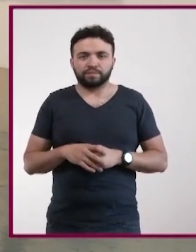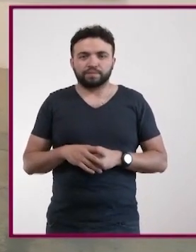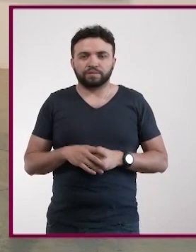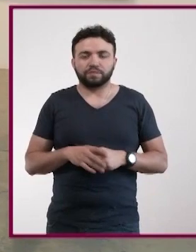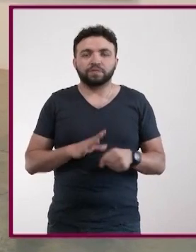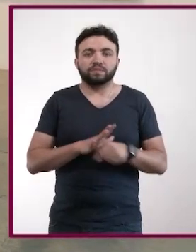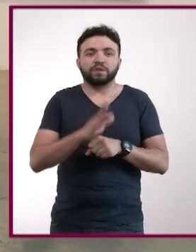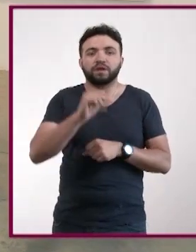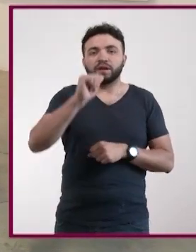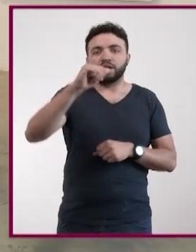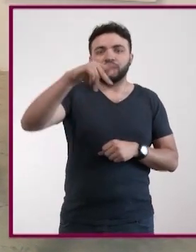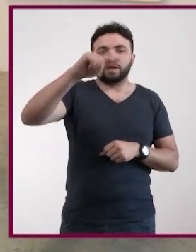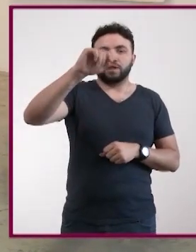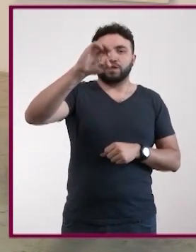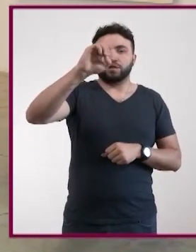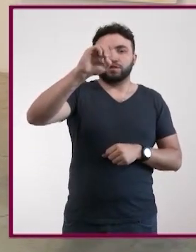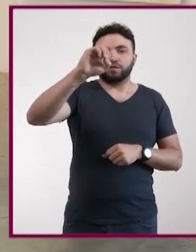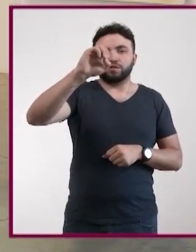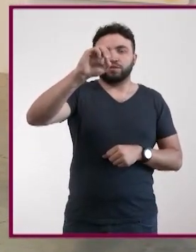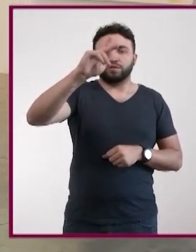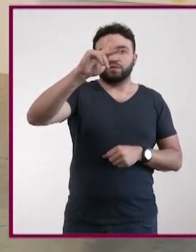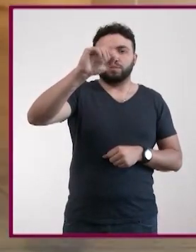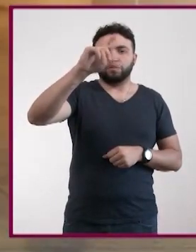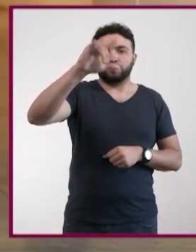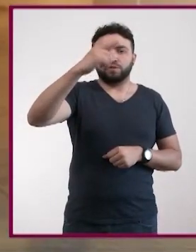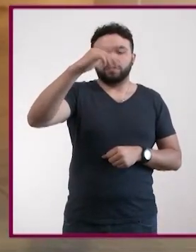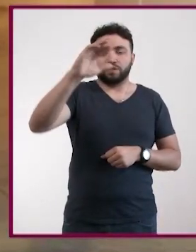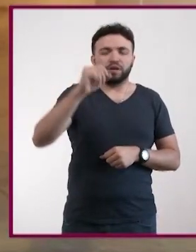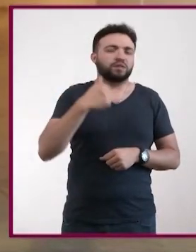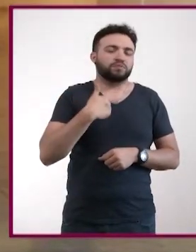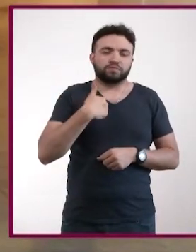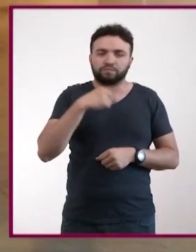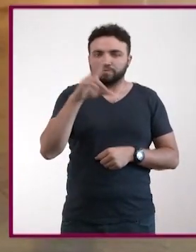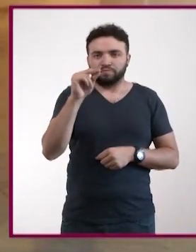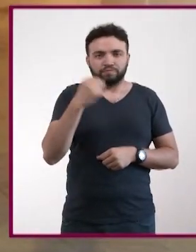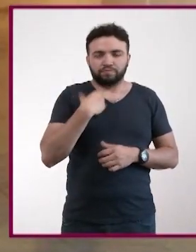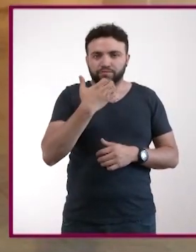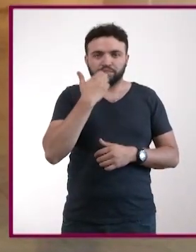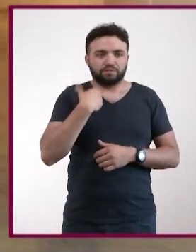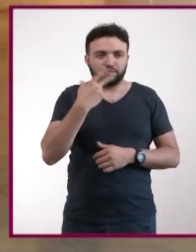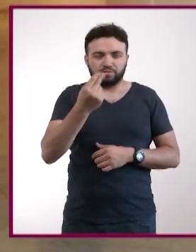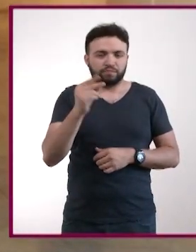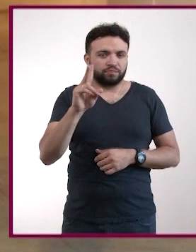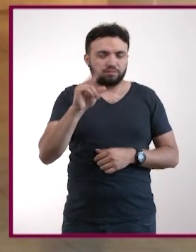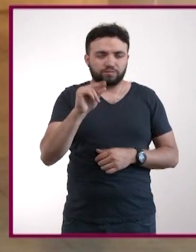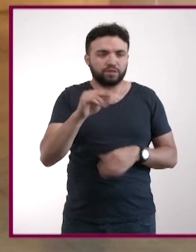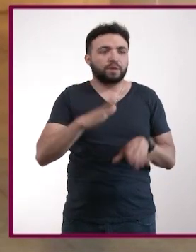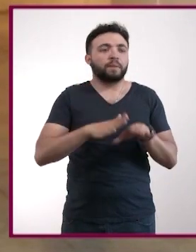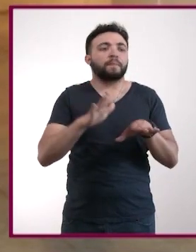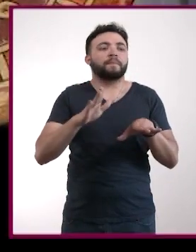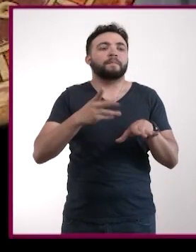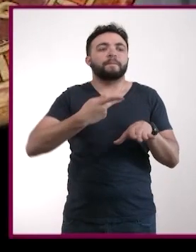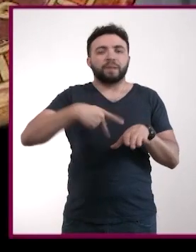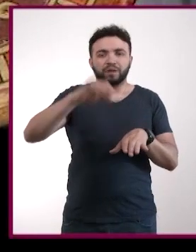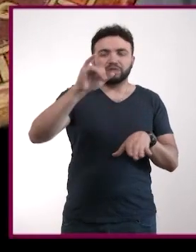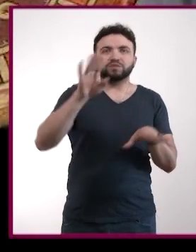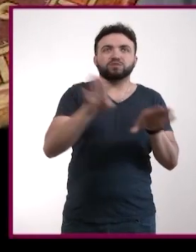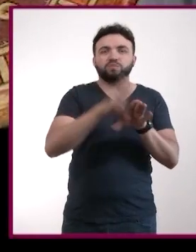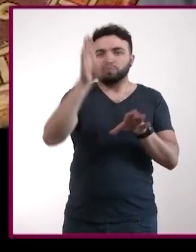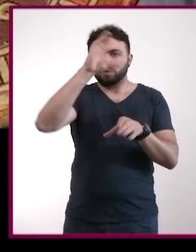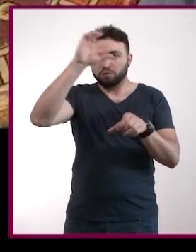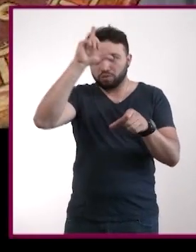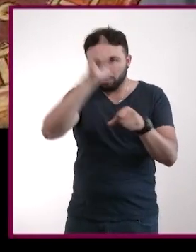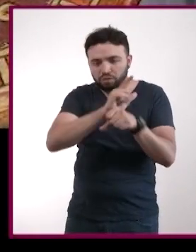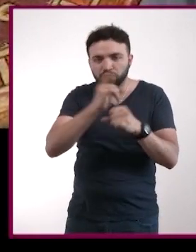pues la antropología, aunque no soy antropólogo, pero sí la etnología, como las cuestiones culturales,